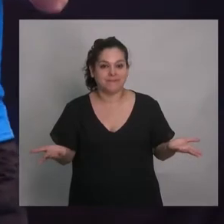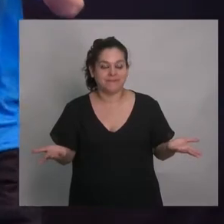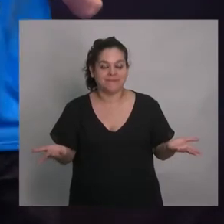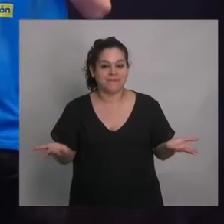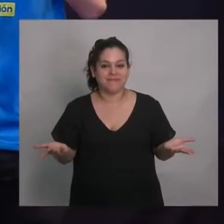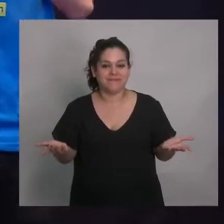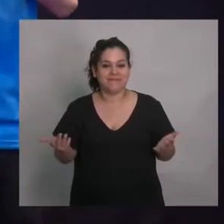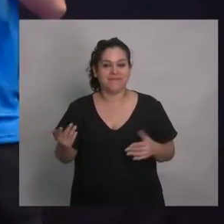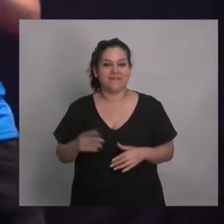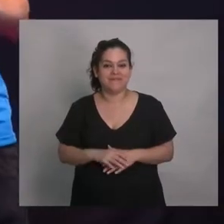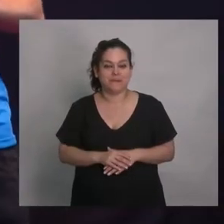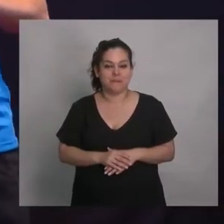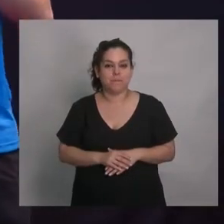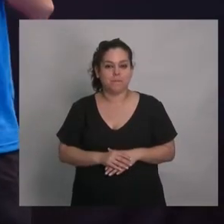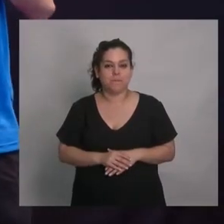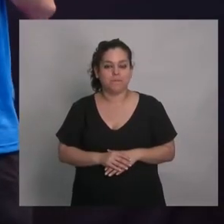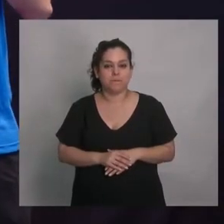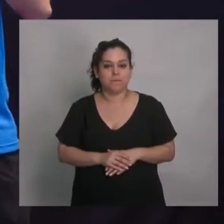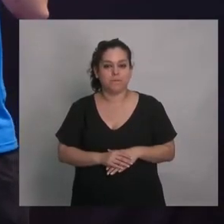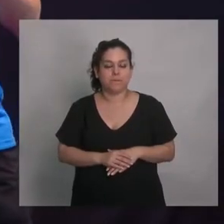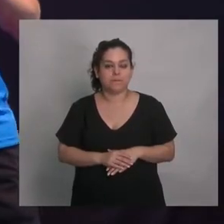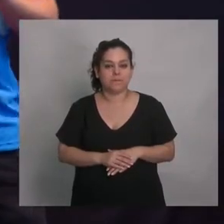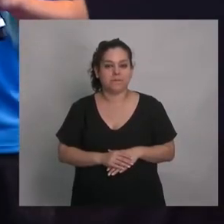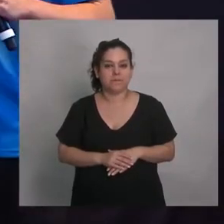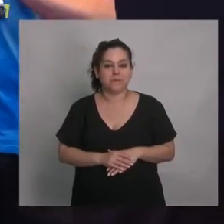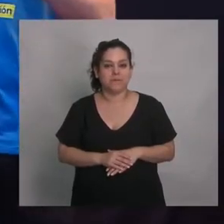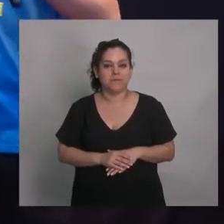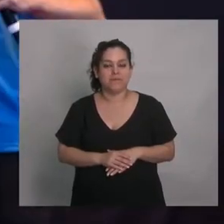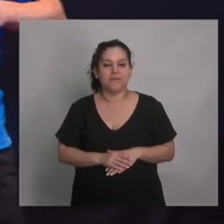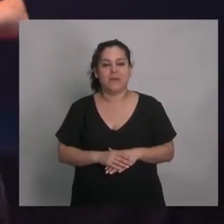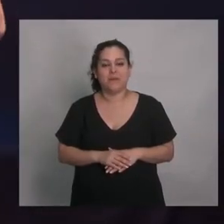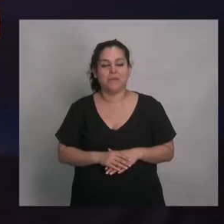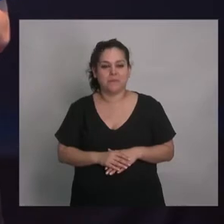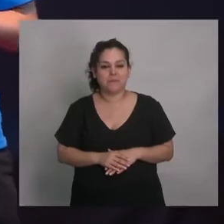le vería un poco el filo considerando espero